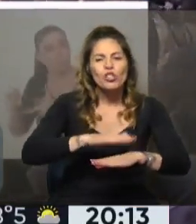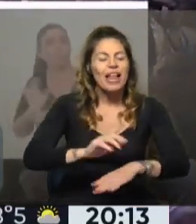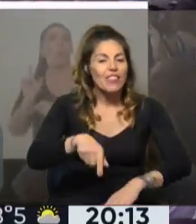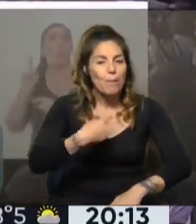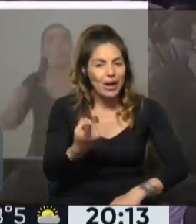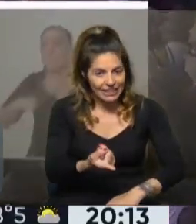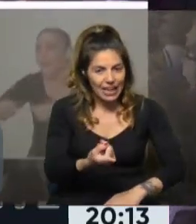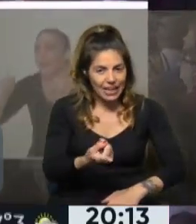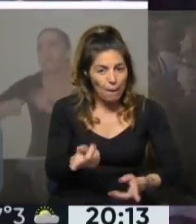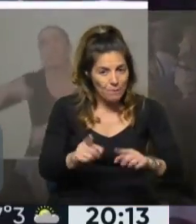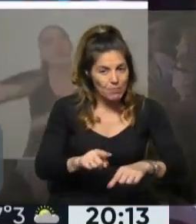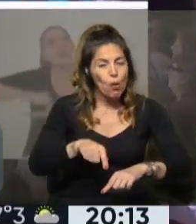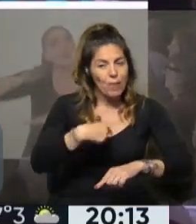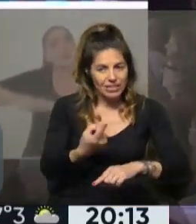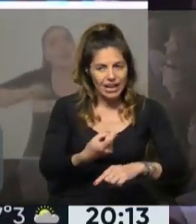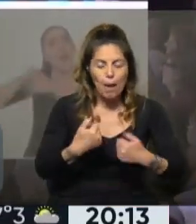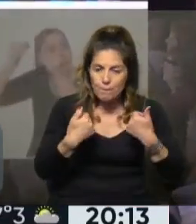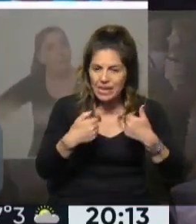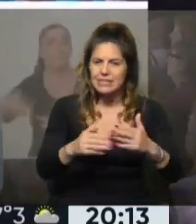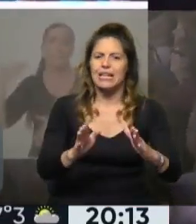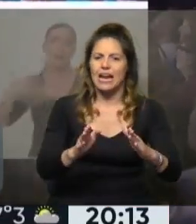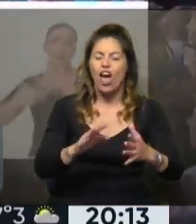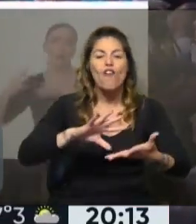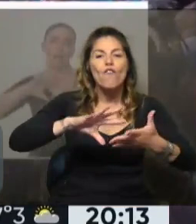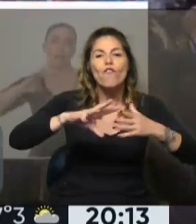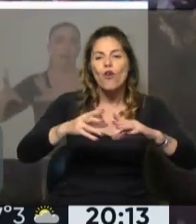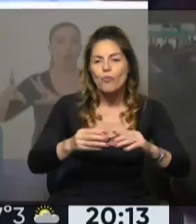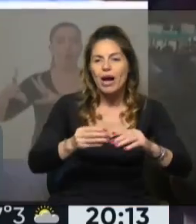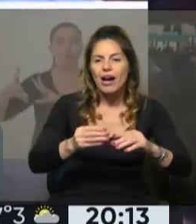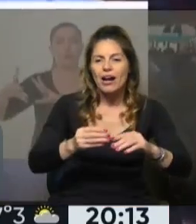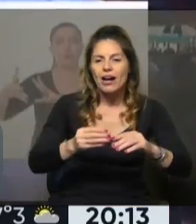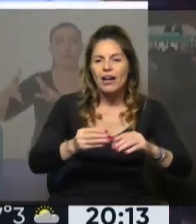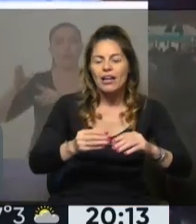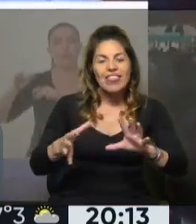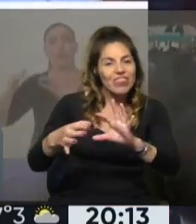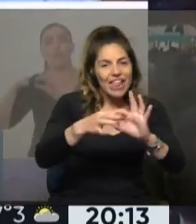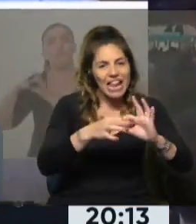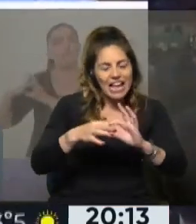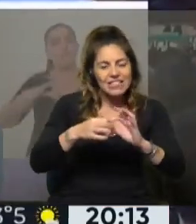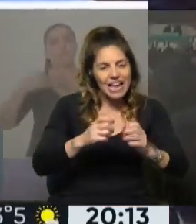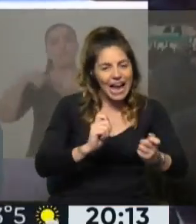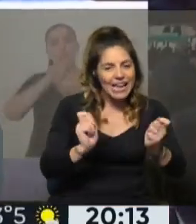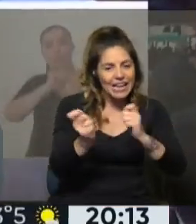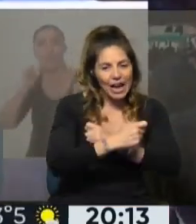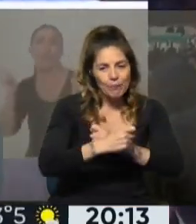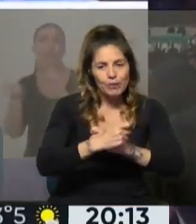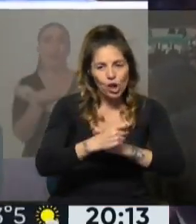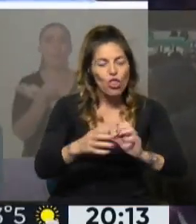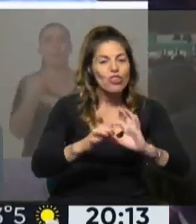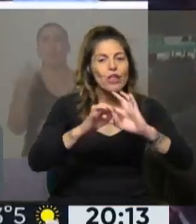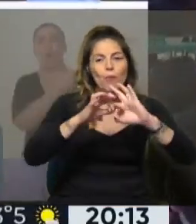mañana mismo poner en marcha mecanismos de enlace y transición de recambio